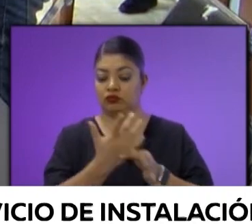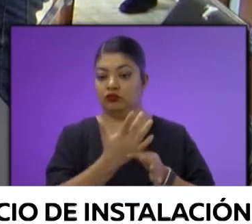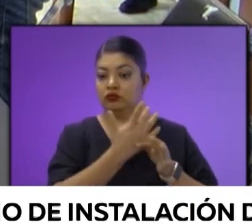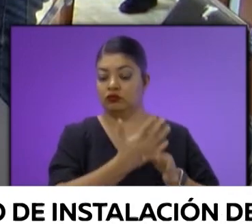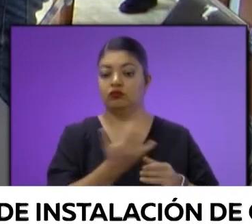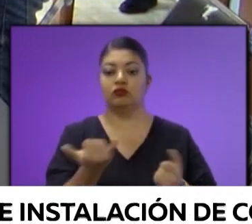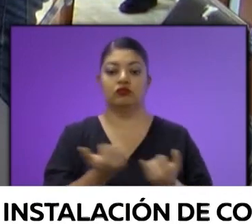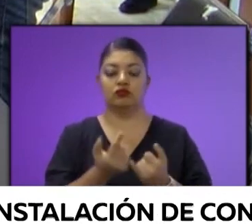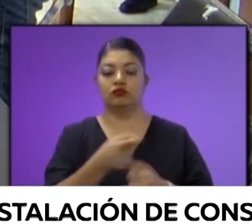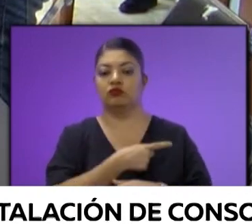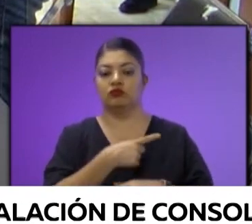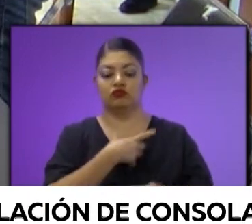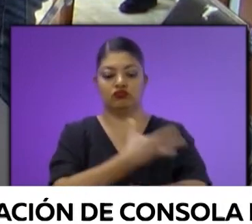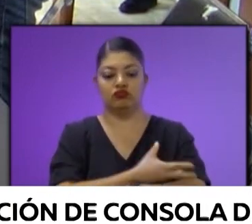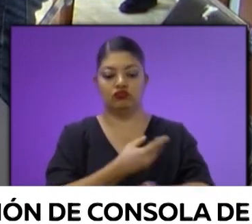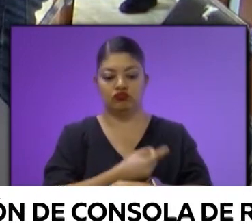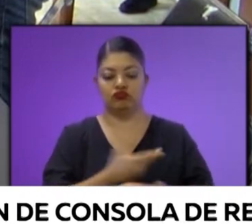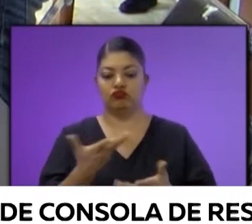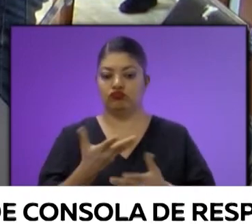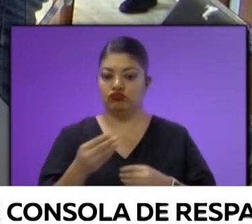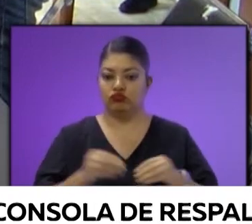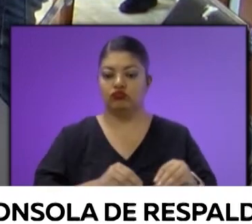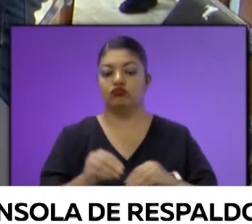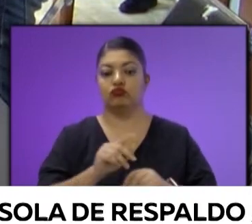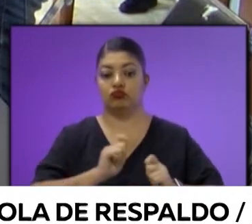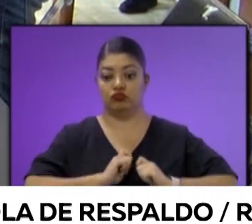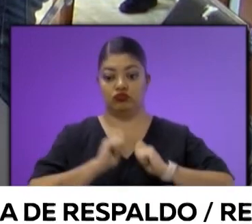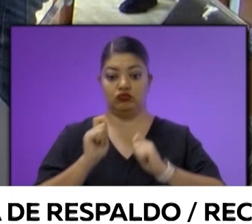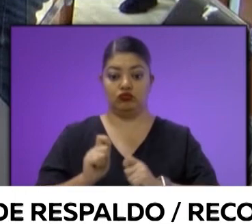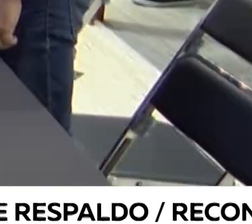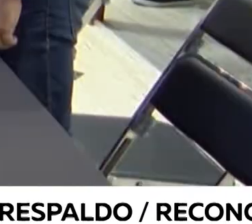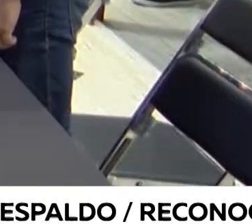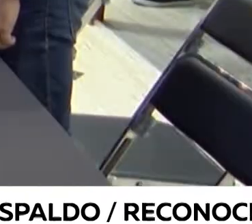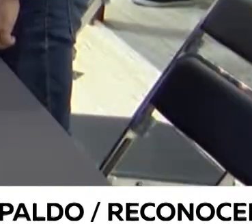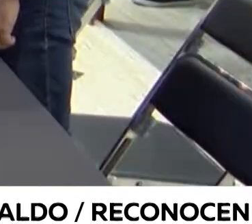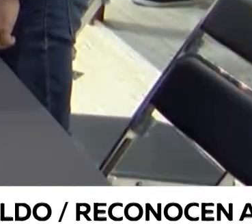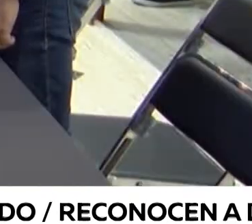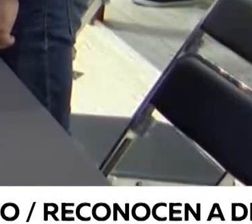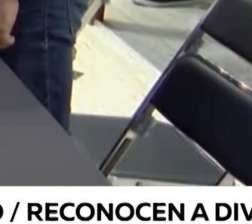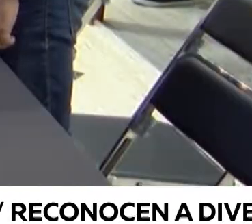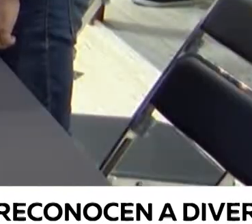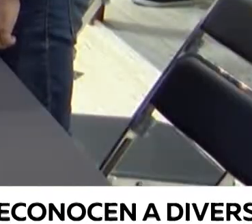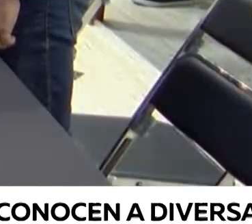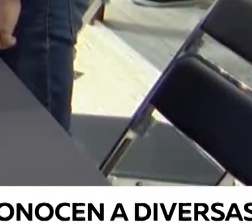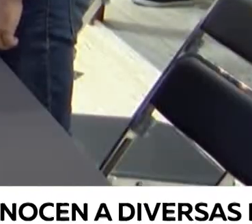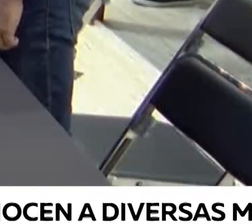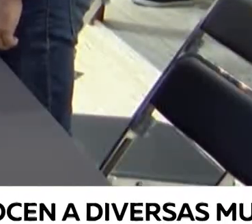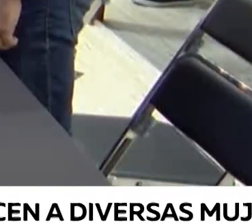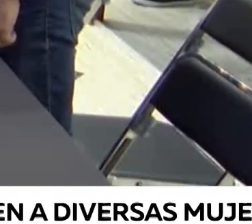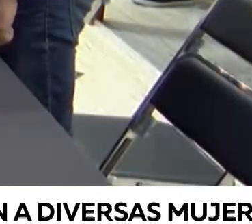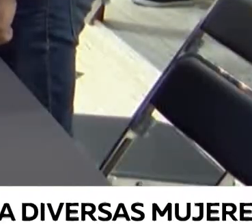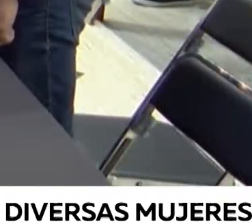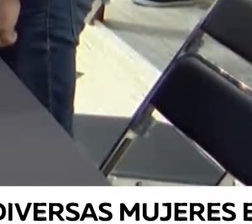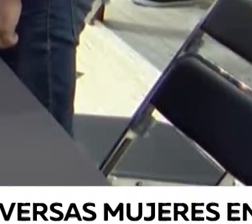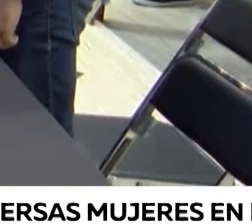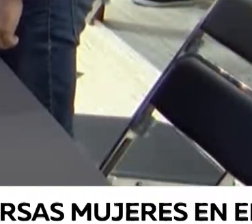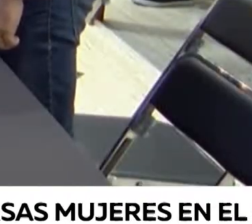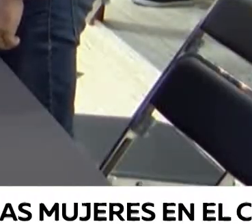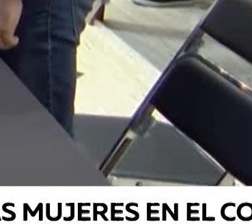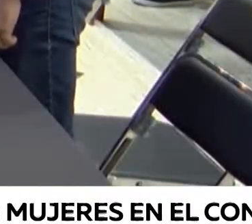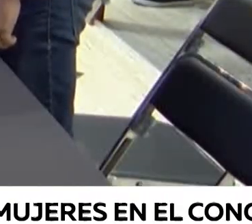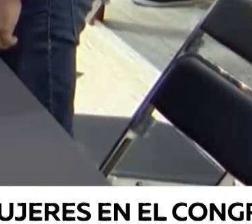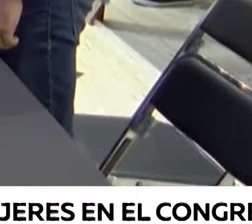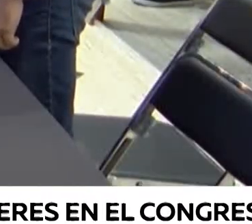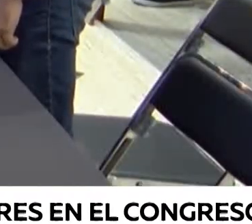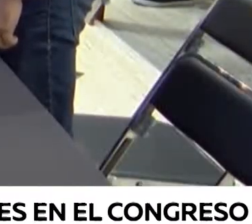María Elba Bravo Camacho y Jesús Iñiguez García. En la Comisión Especial para la Planeación y Seguimiento de la Inversión en la Red